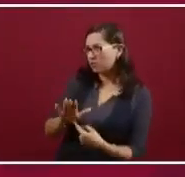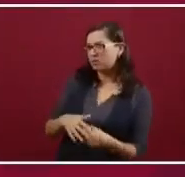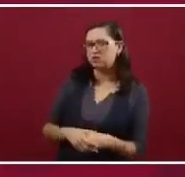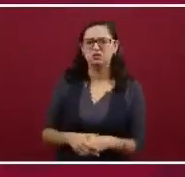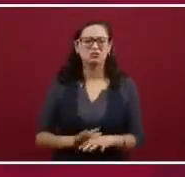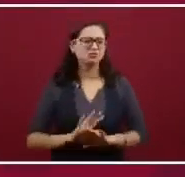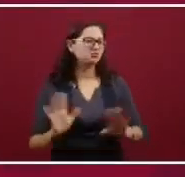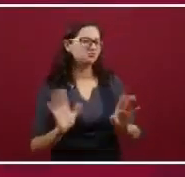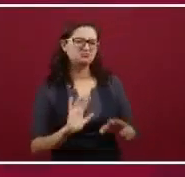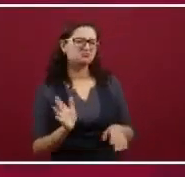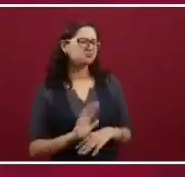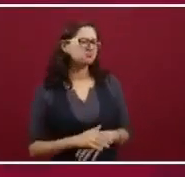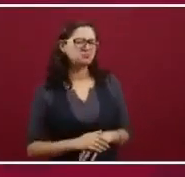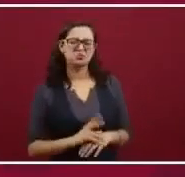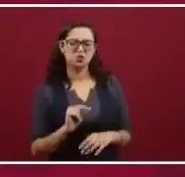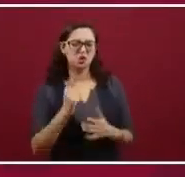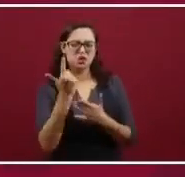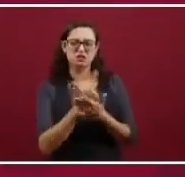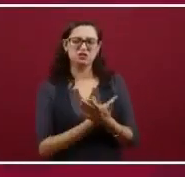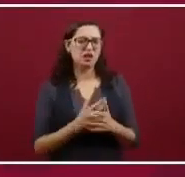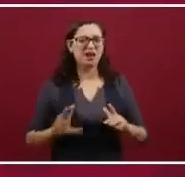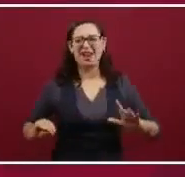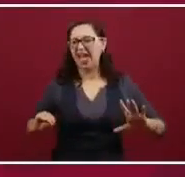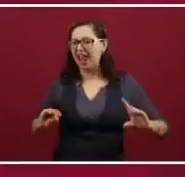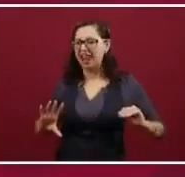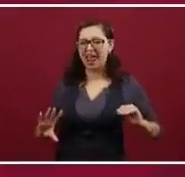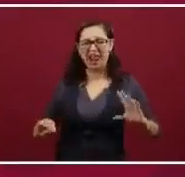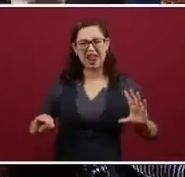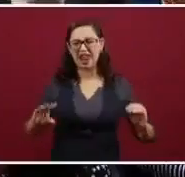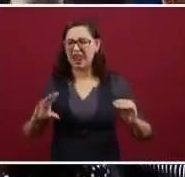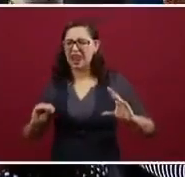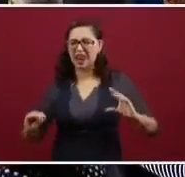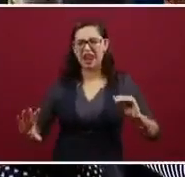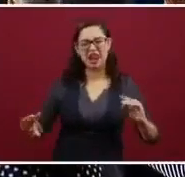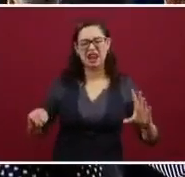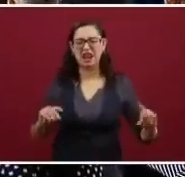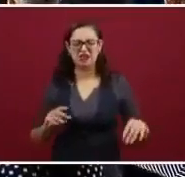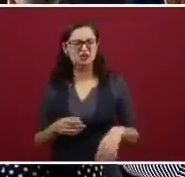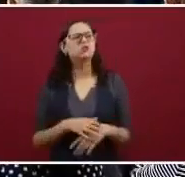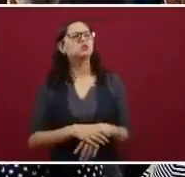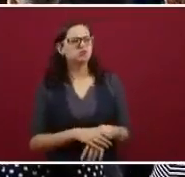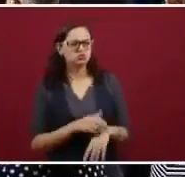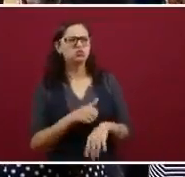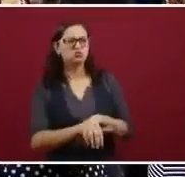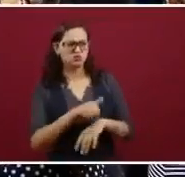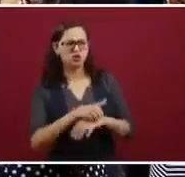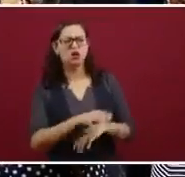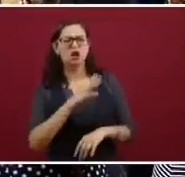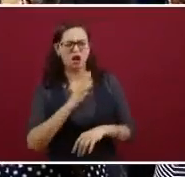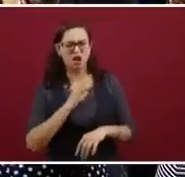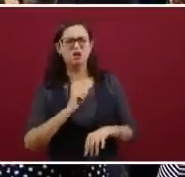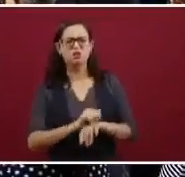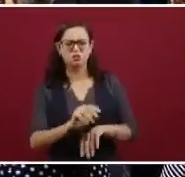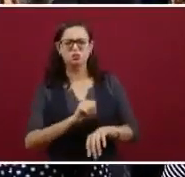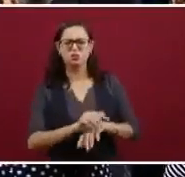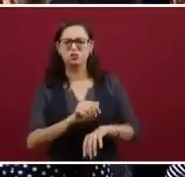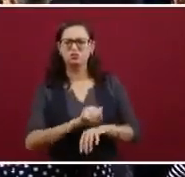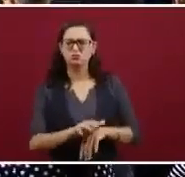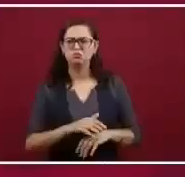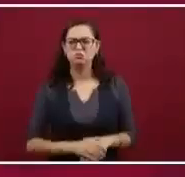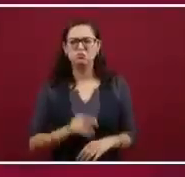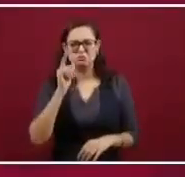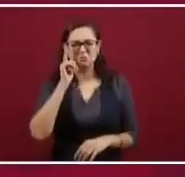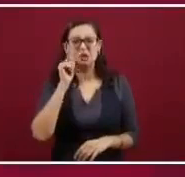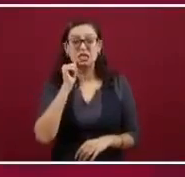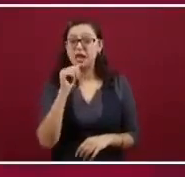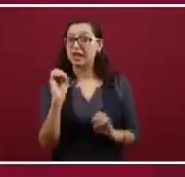pero no las listas. Los viajes de la Sí, con números, ¿sí? Sin nombres. Mañana,